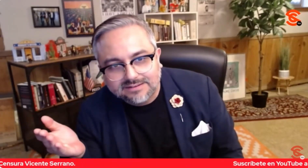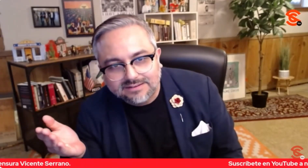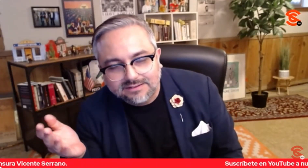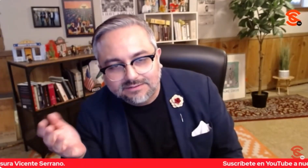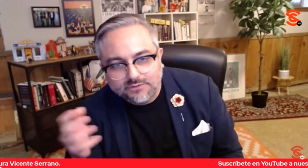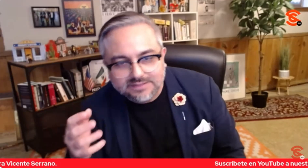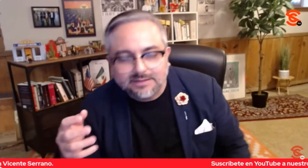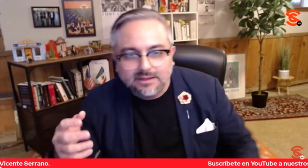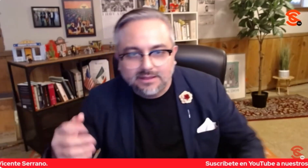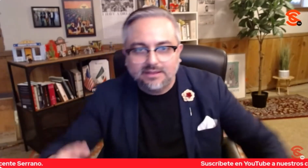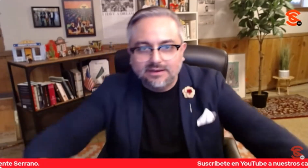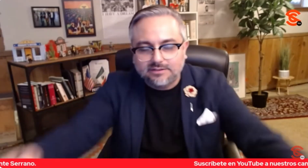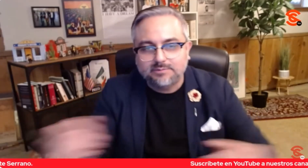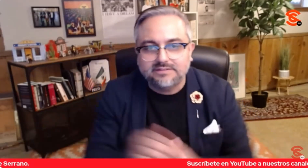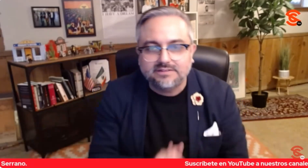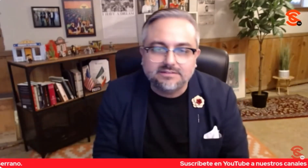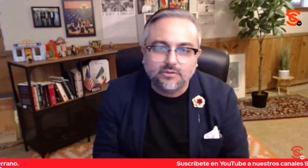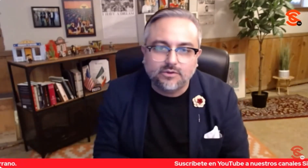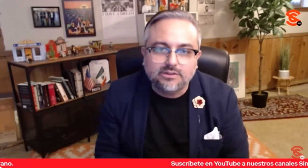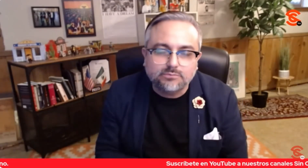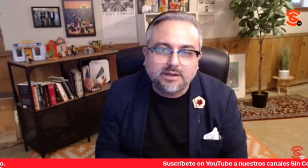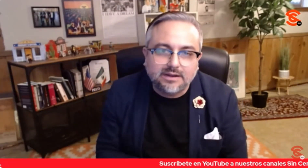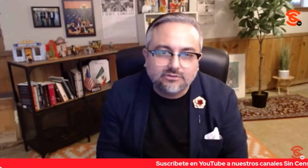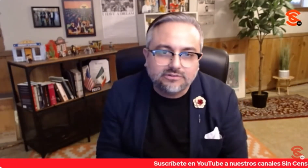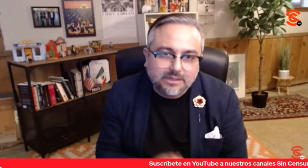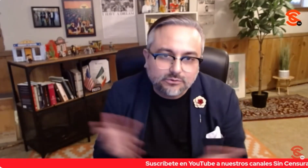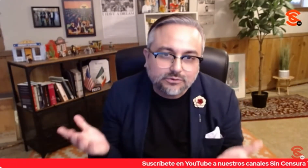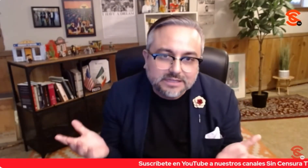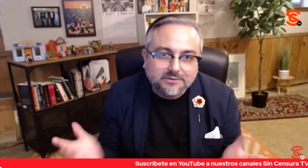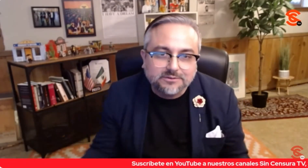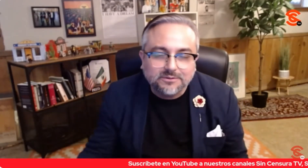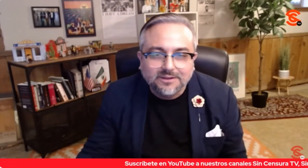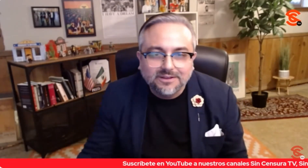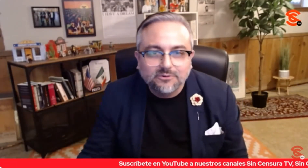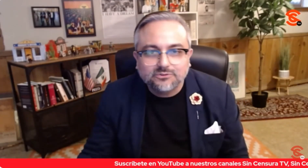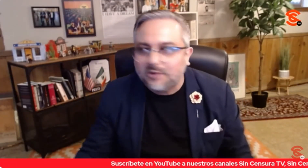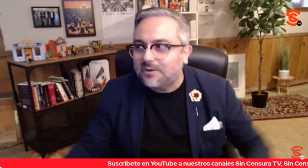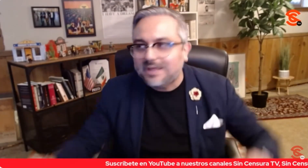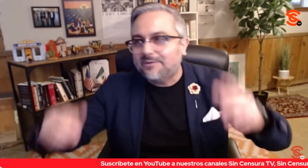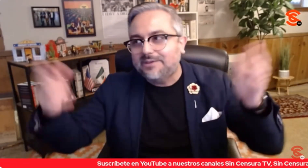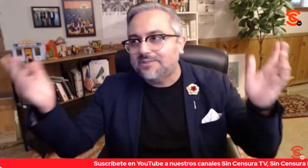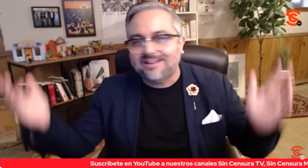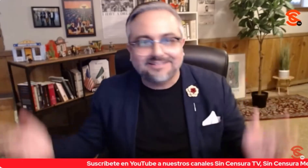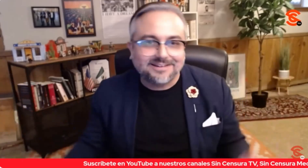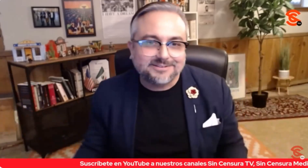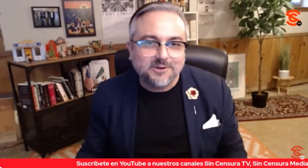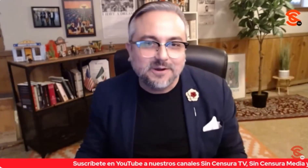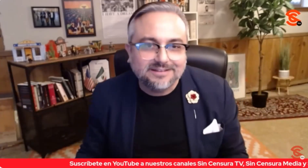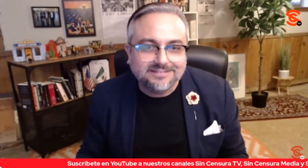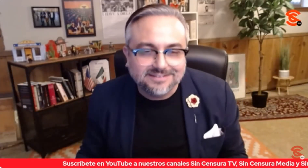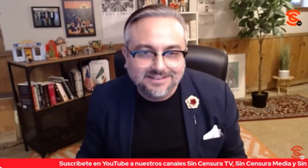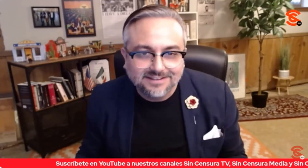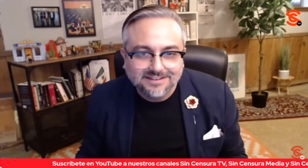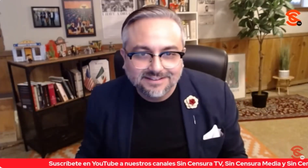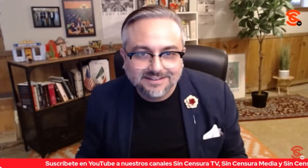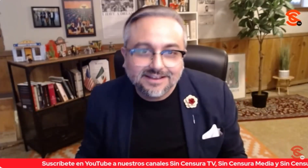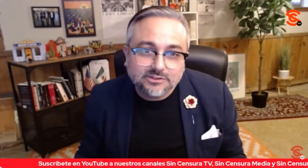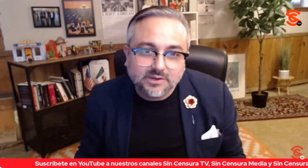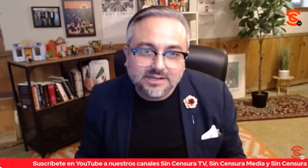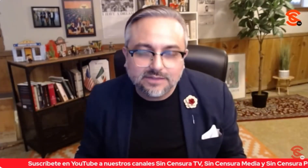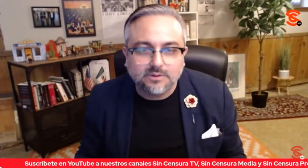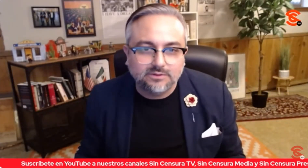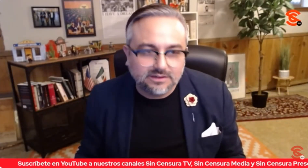formales que enfrenta el expresidente Donald Trump acá en los Estados Unidos, ¿no? Justo ahora, a un año de las elecciones.